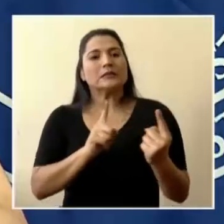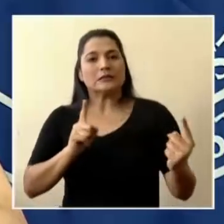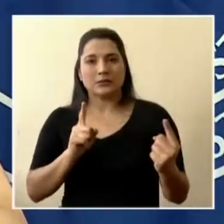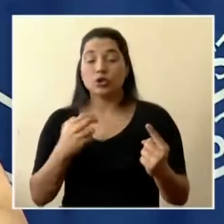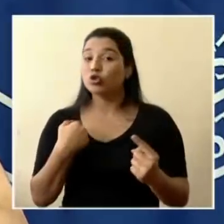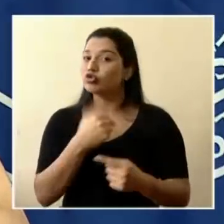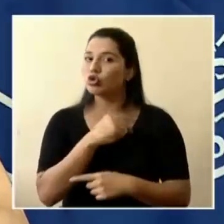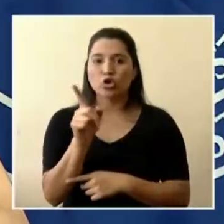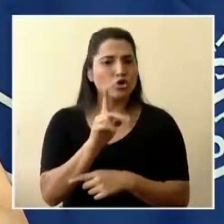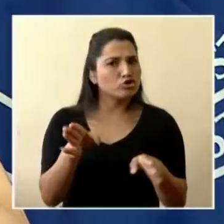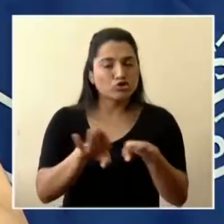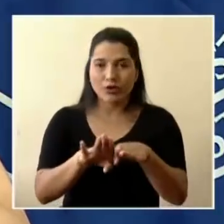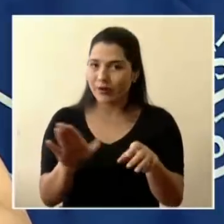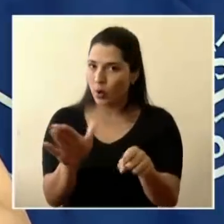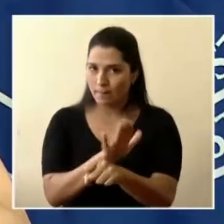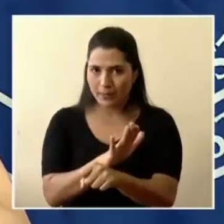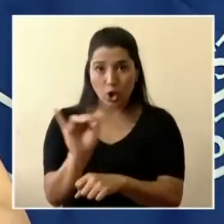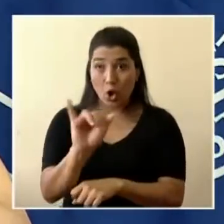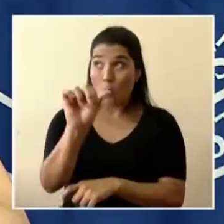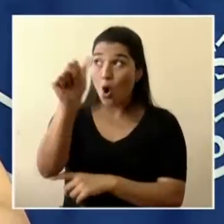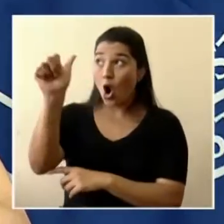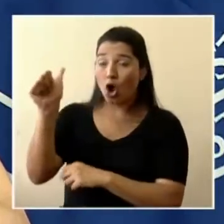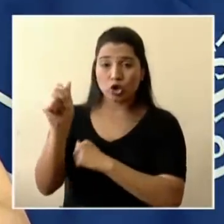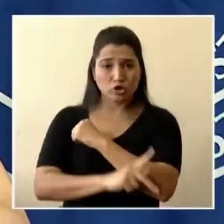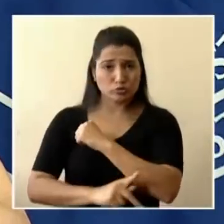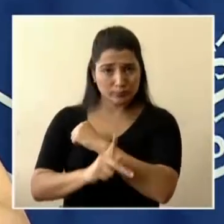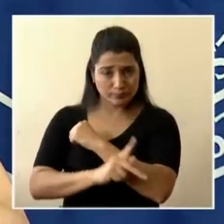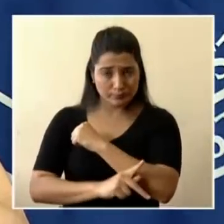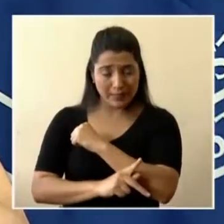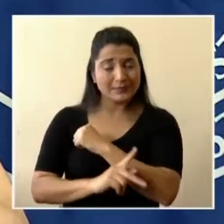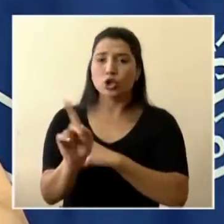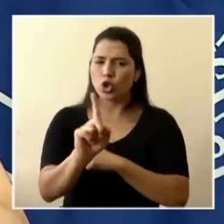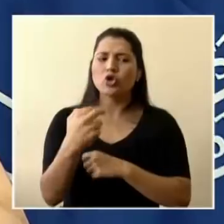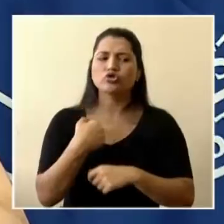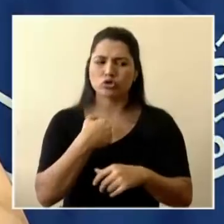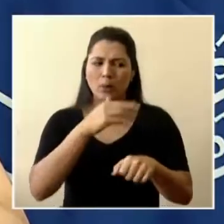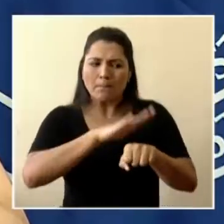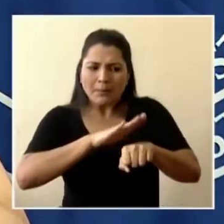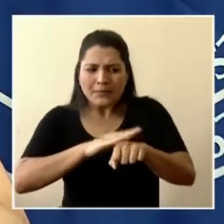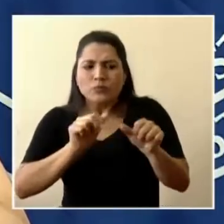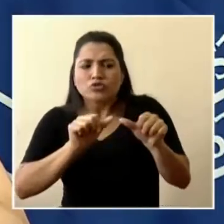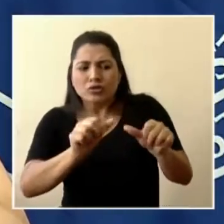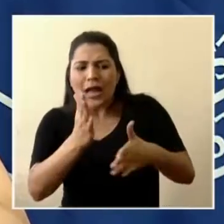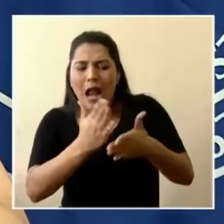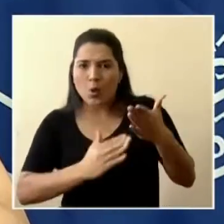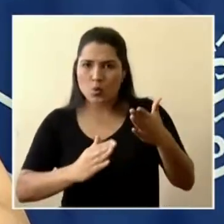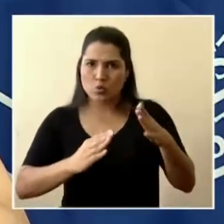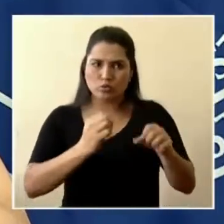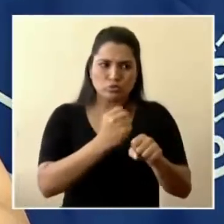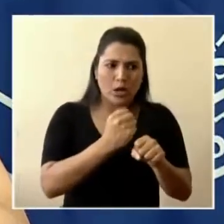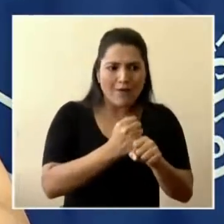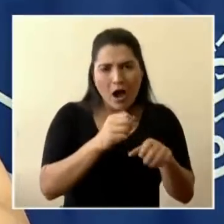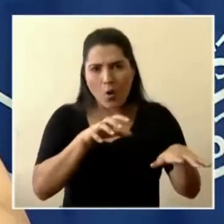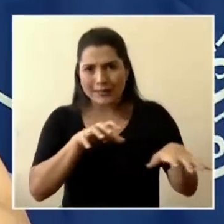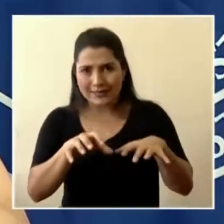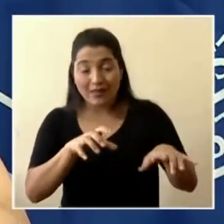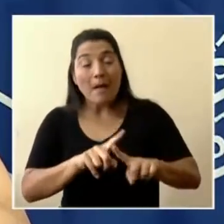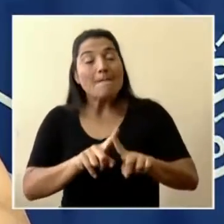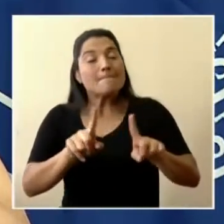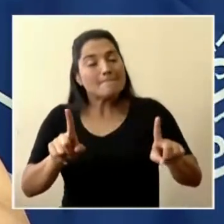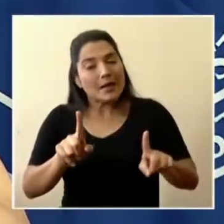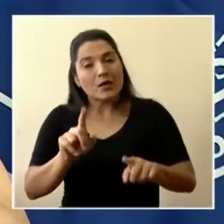países, estamos permitiendo que continúen actividades que permitan que el país siga avanzando, pero las medidas de higiene